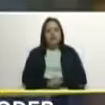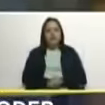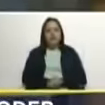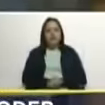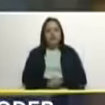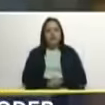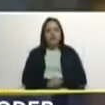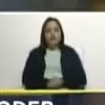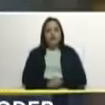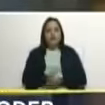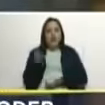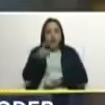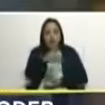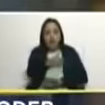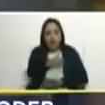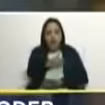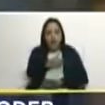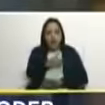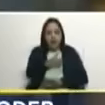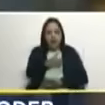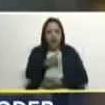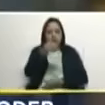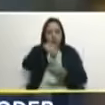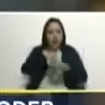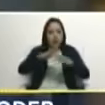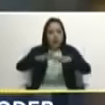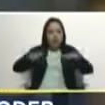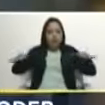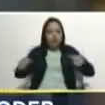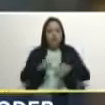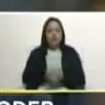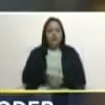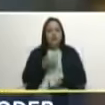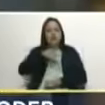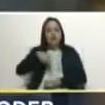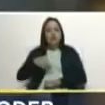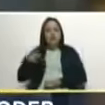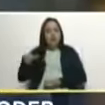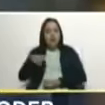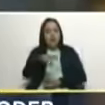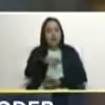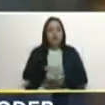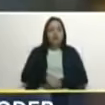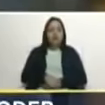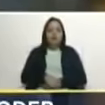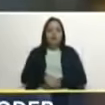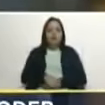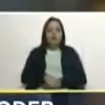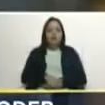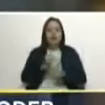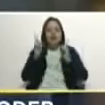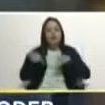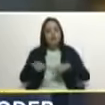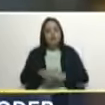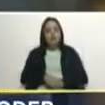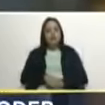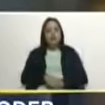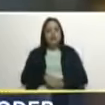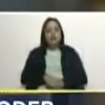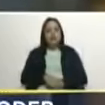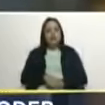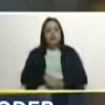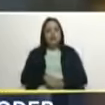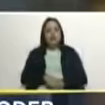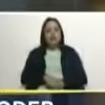las especies animales en nuestros mares y en nuestros ríos. También vamos a insistir en las